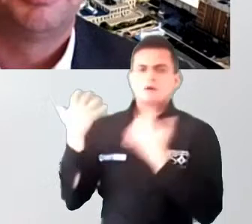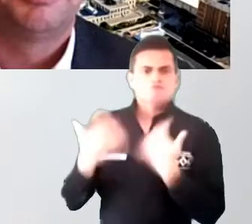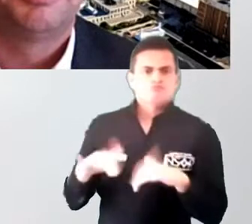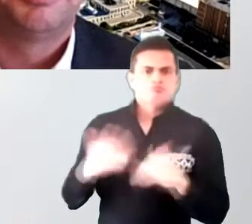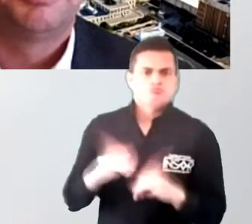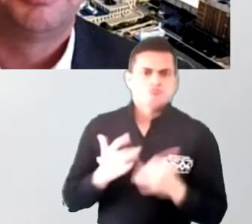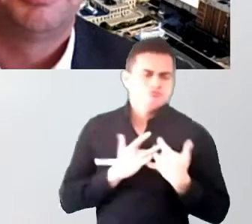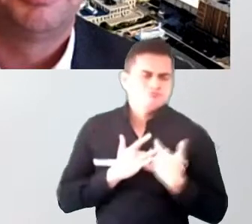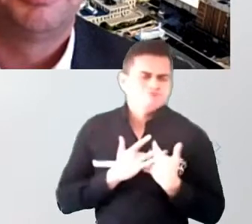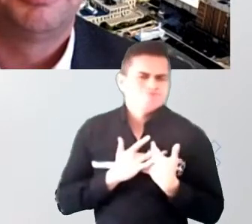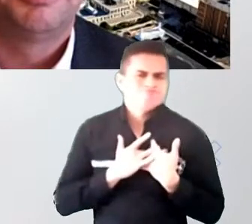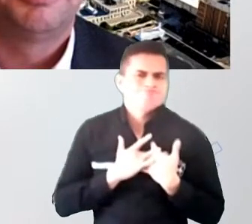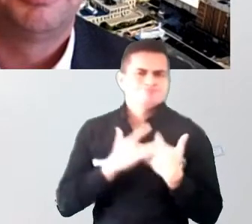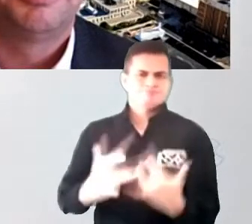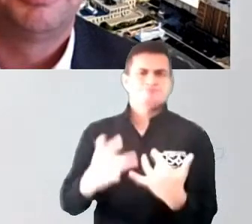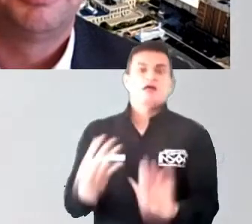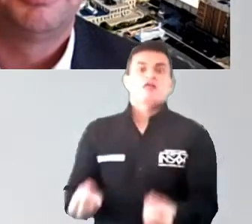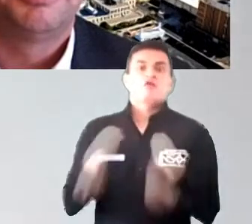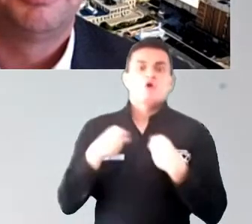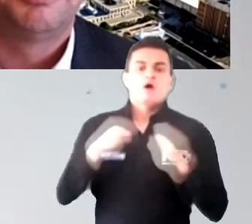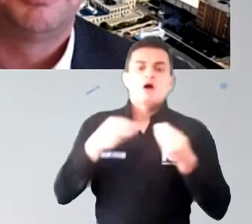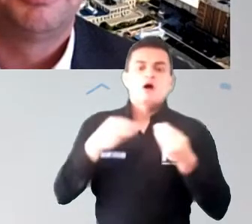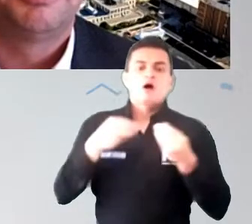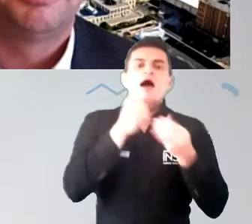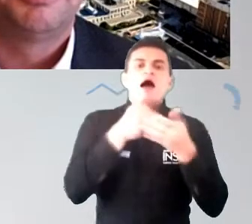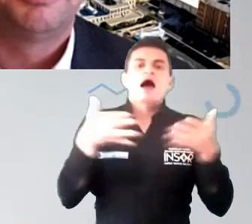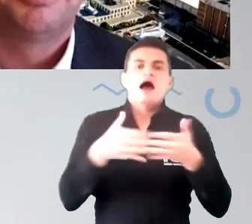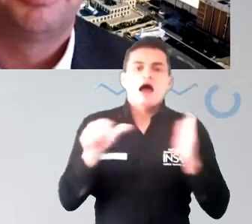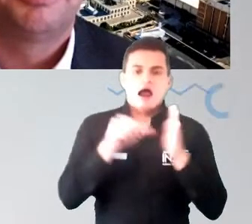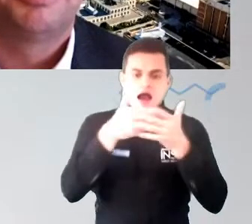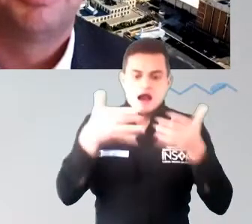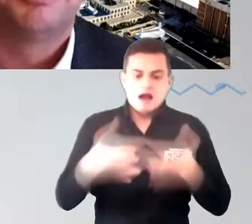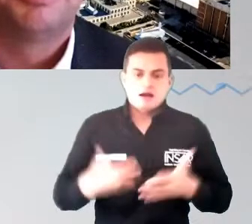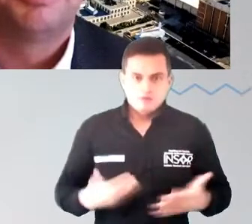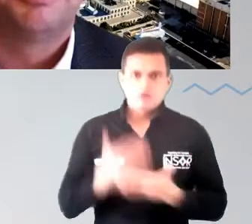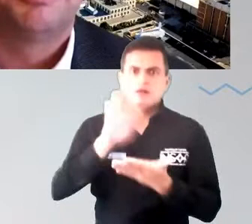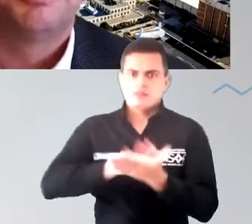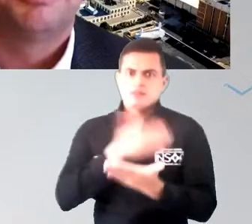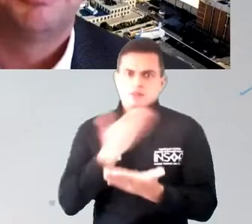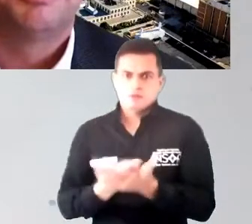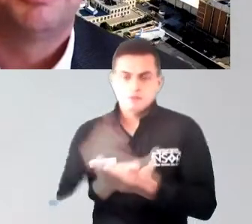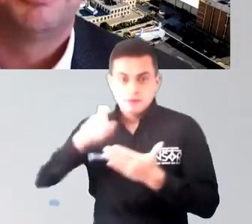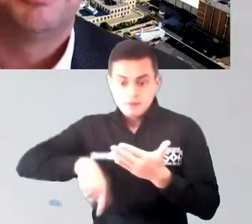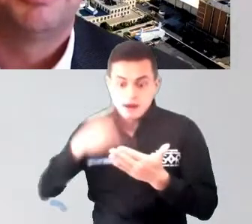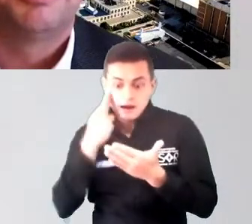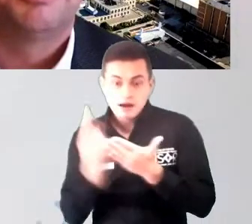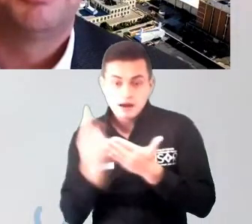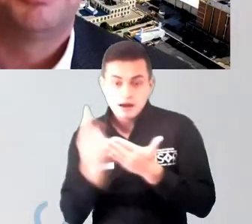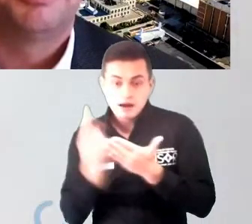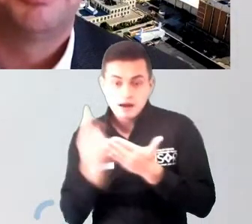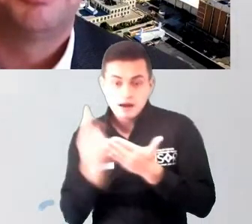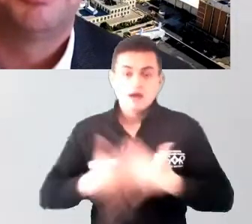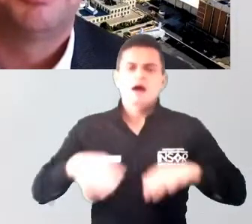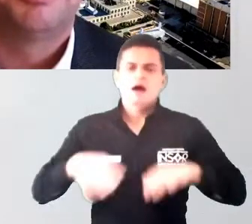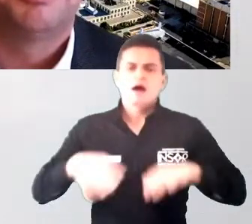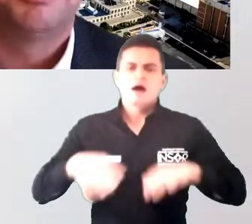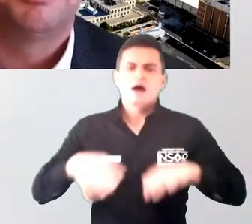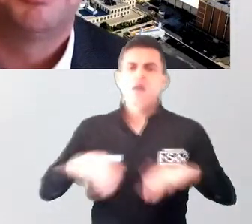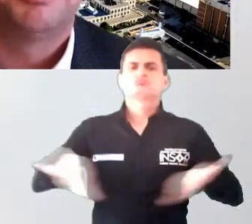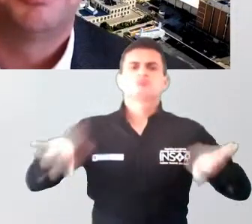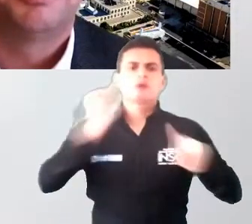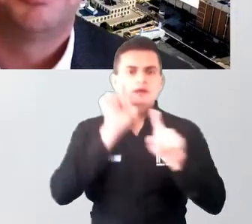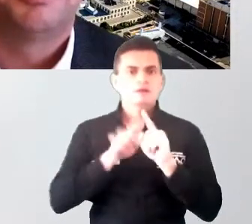está traducido y lo liberaremos en cuanto esté revisado para que todos podamos ir en detalle alrededor